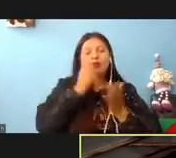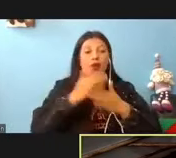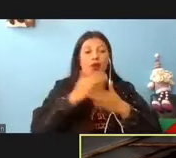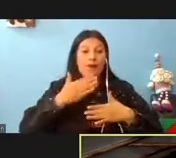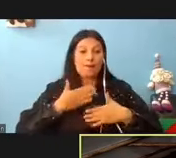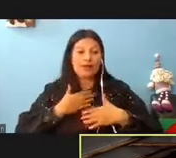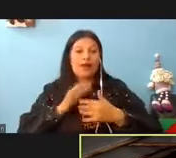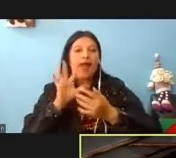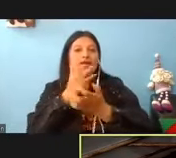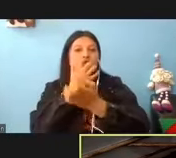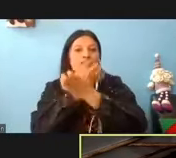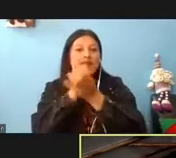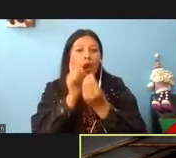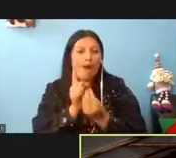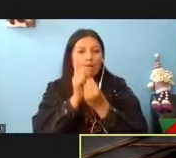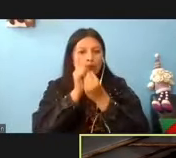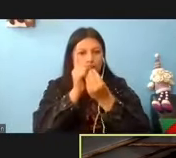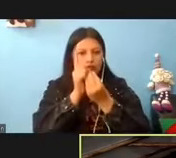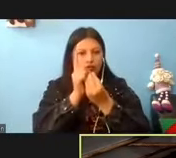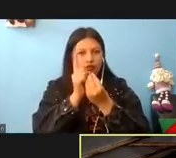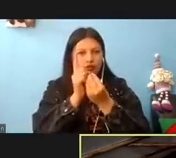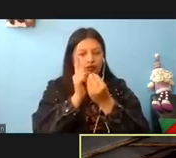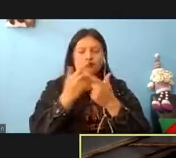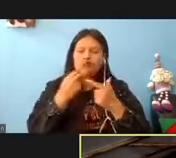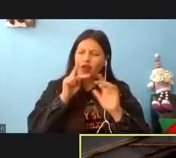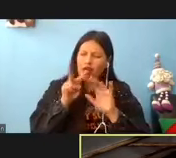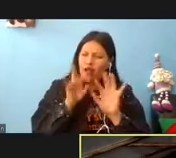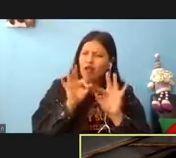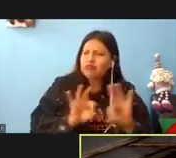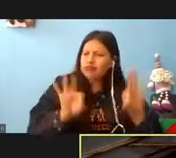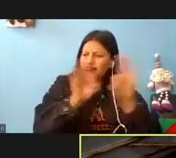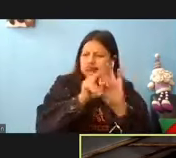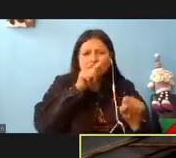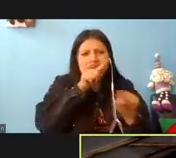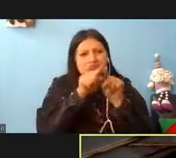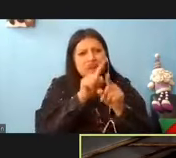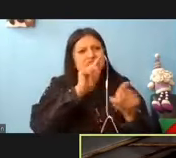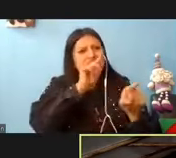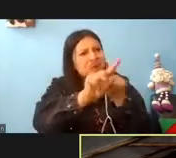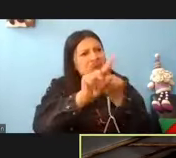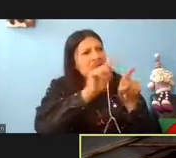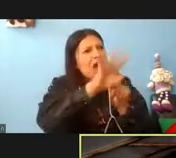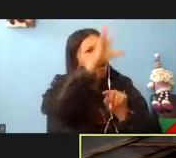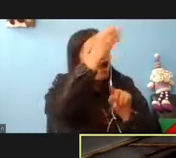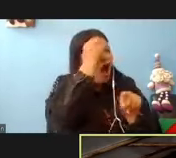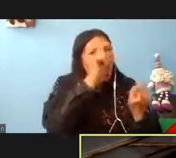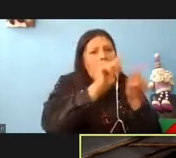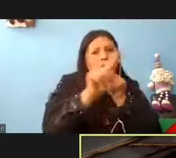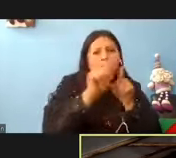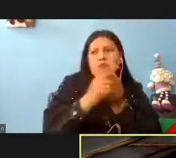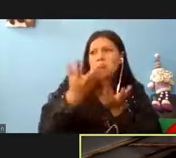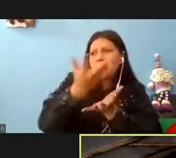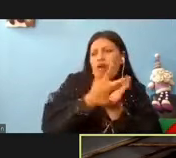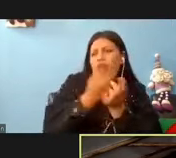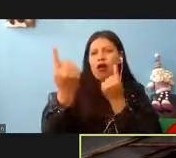es ciencia política. Entonces también aprecio mucho estar con colegas de otras disciplinas que nos recuerdan